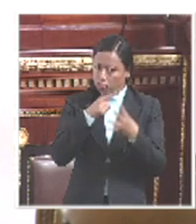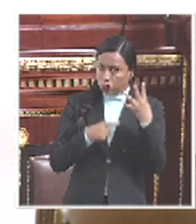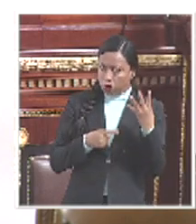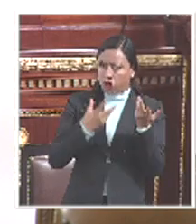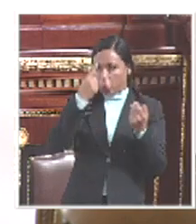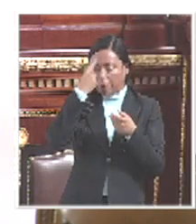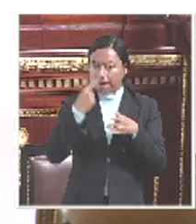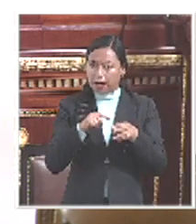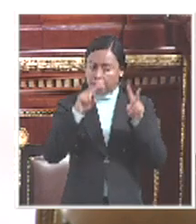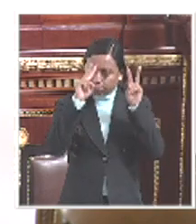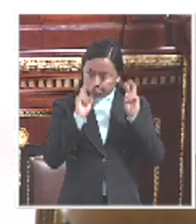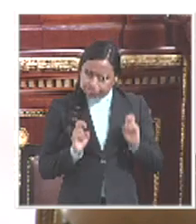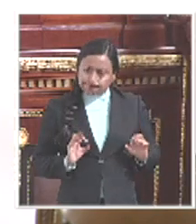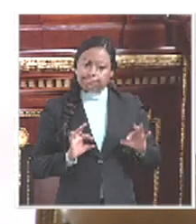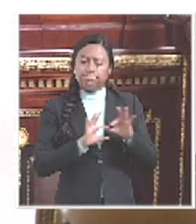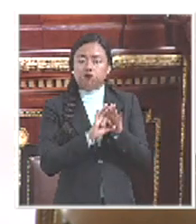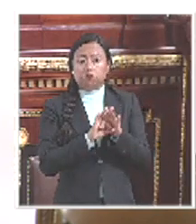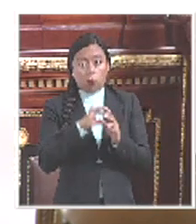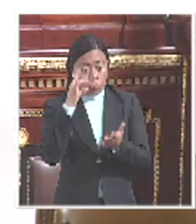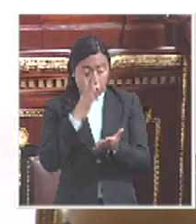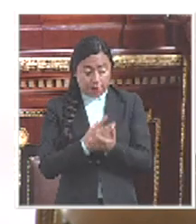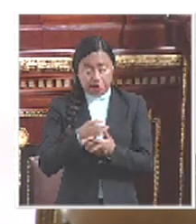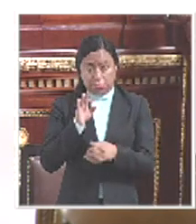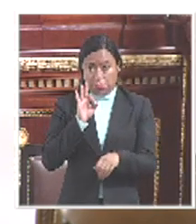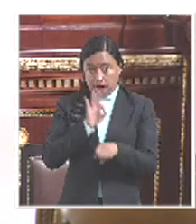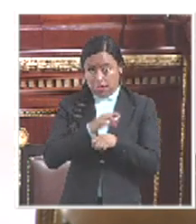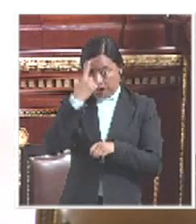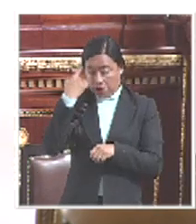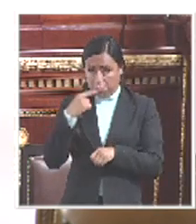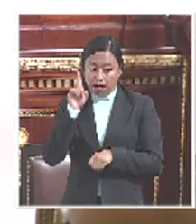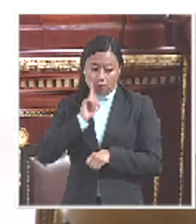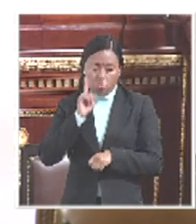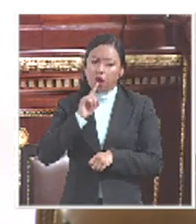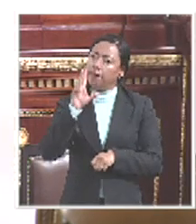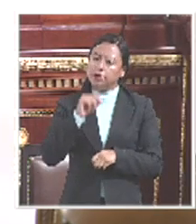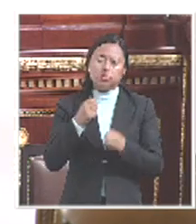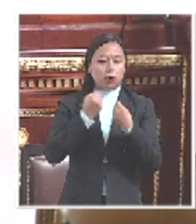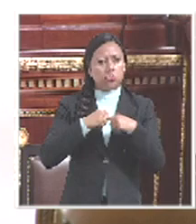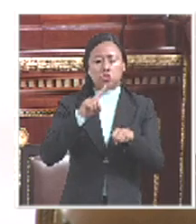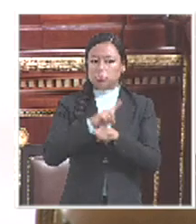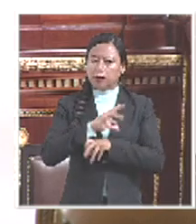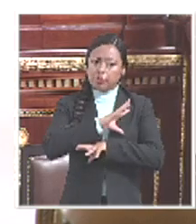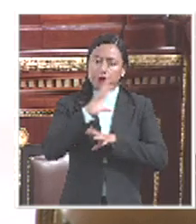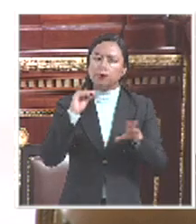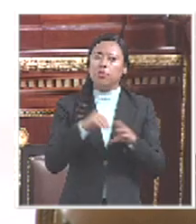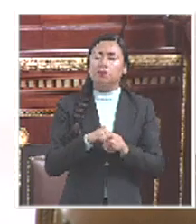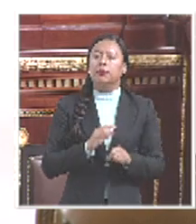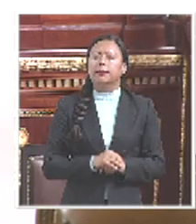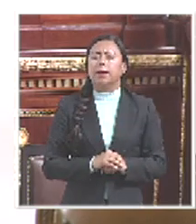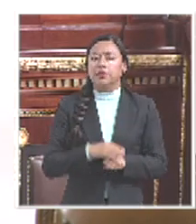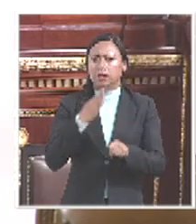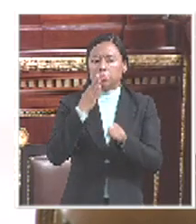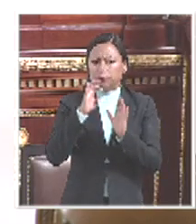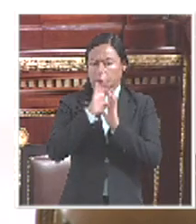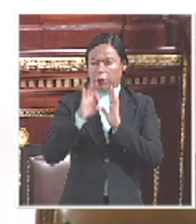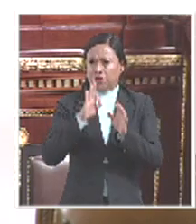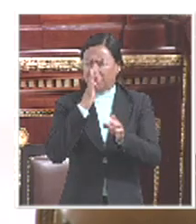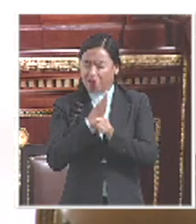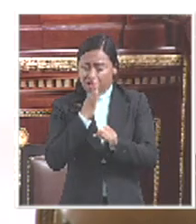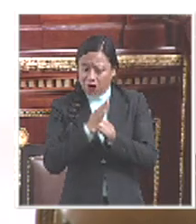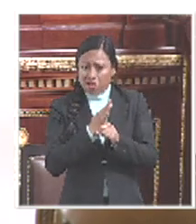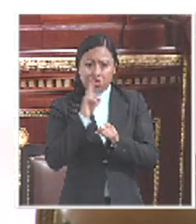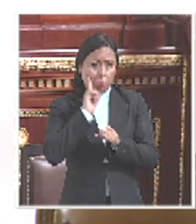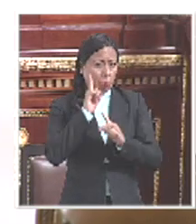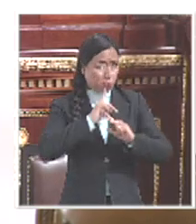tema, no solo para las mujeres, sino para la sociedad en su conjunto. Actualmente, los feminicidios representan uno de los temas